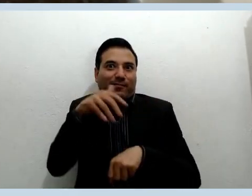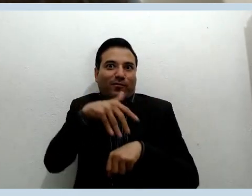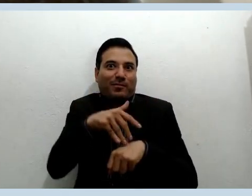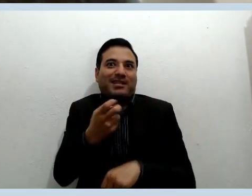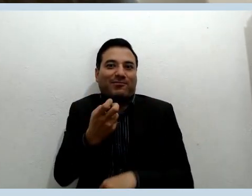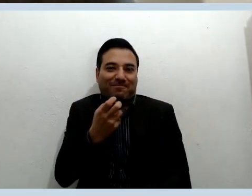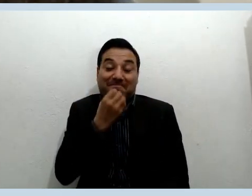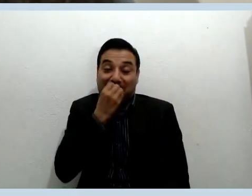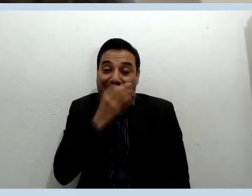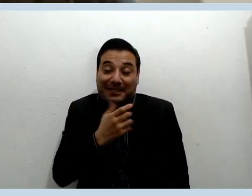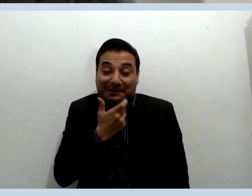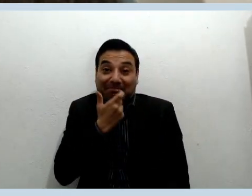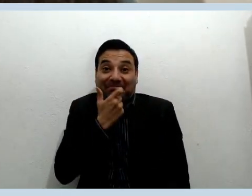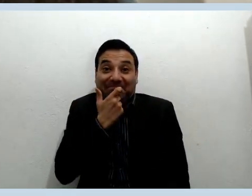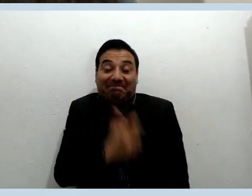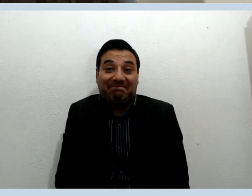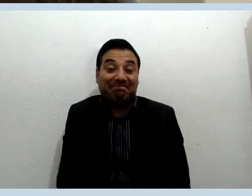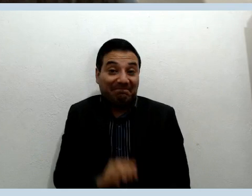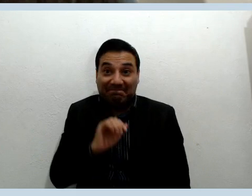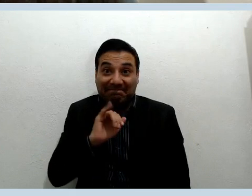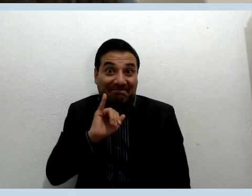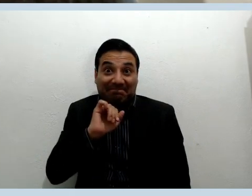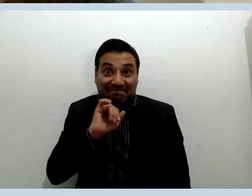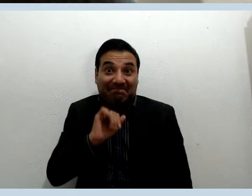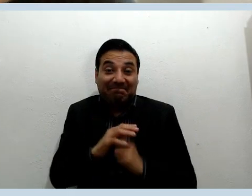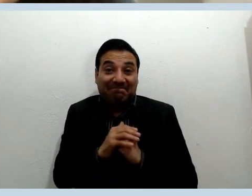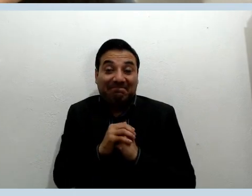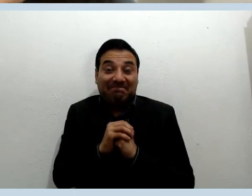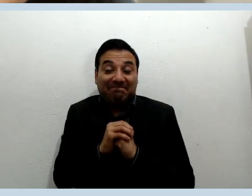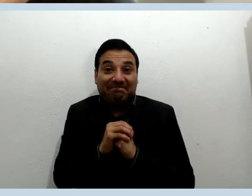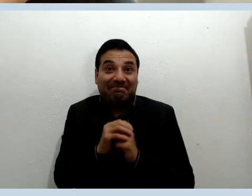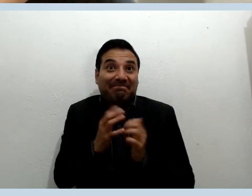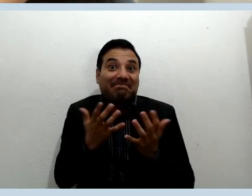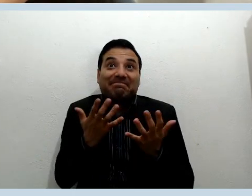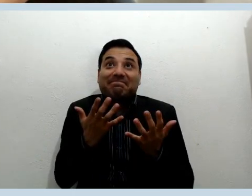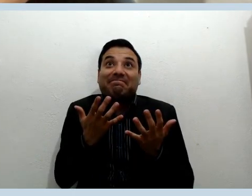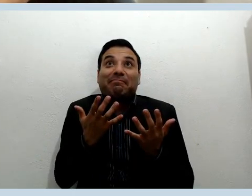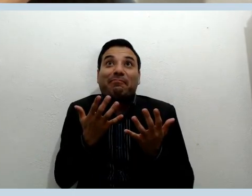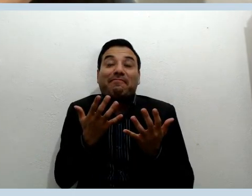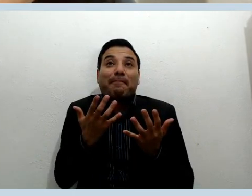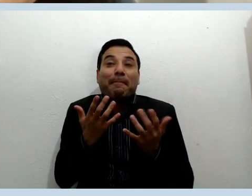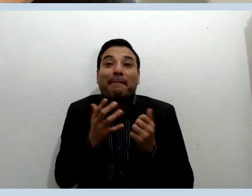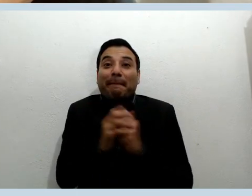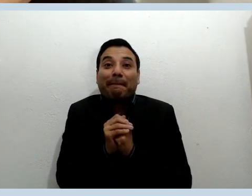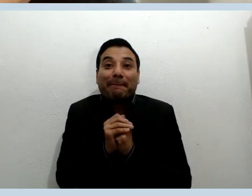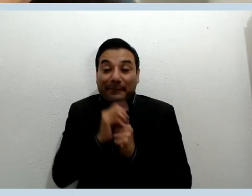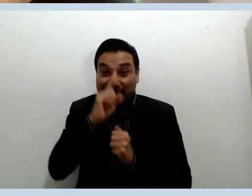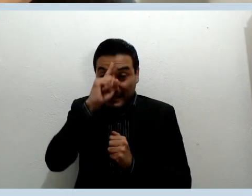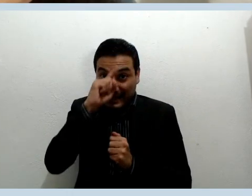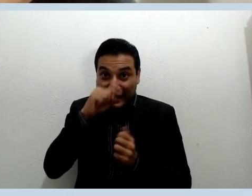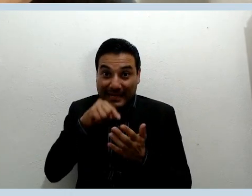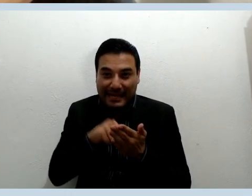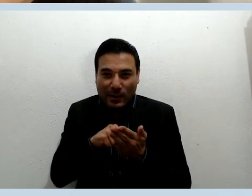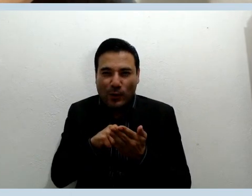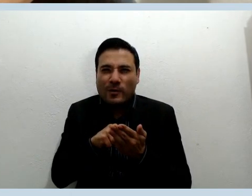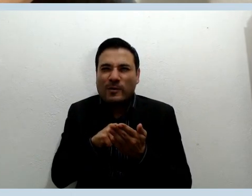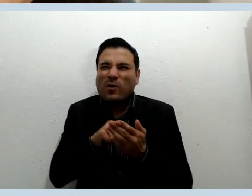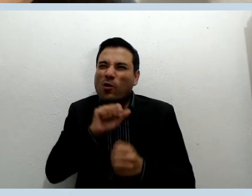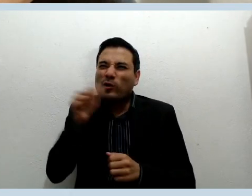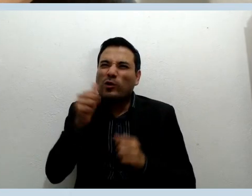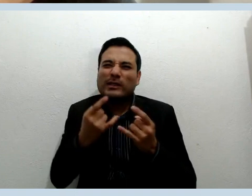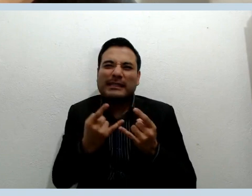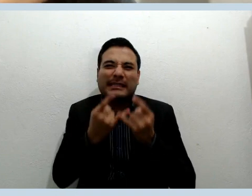perform sí y y creo que también cuando estuvo